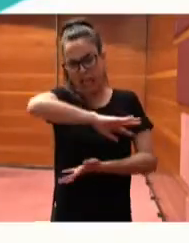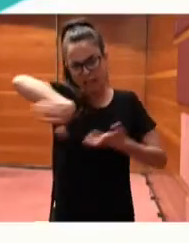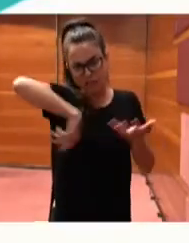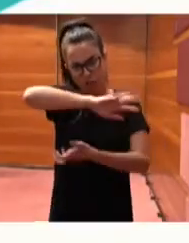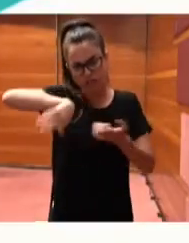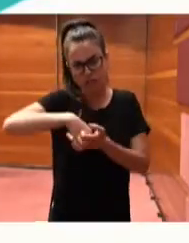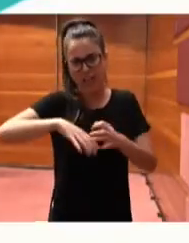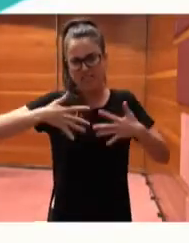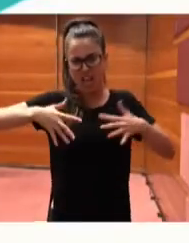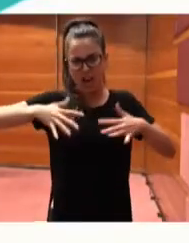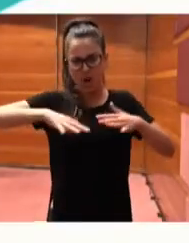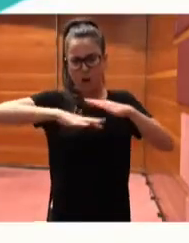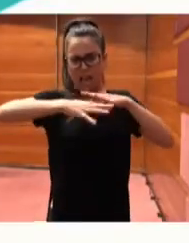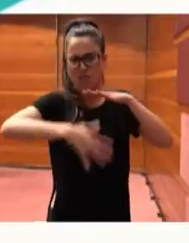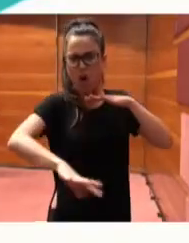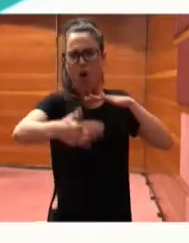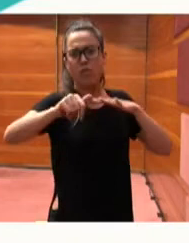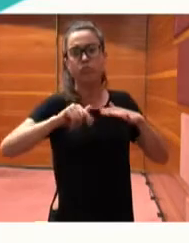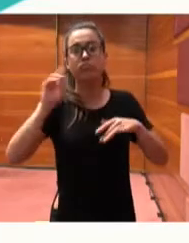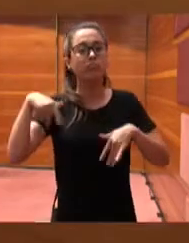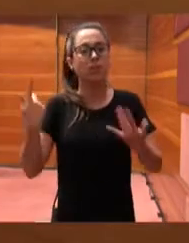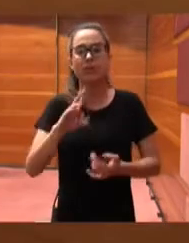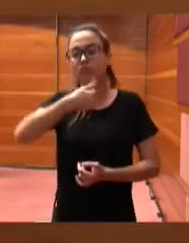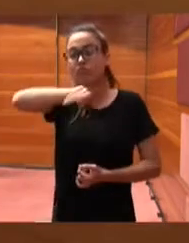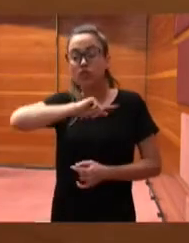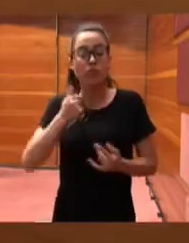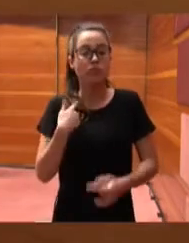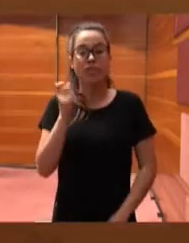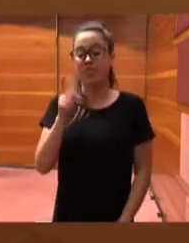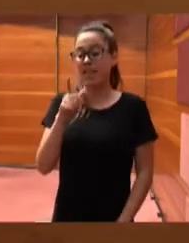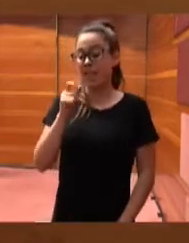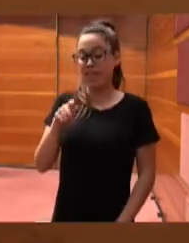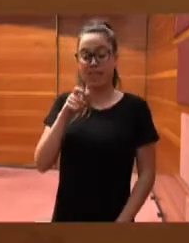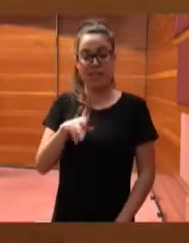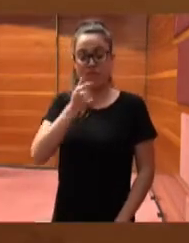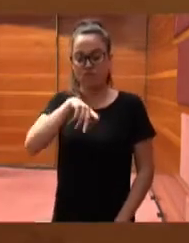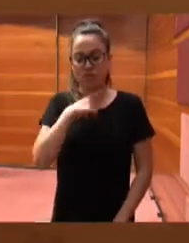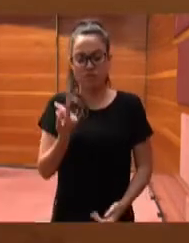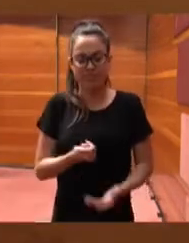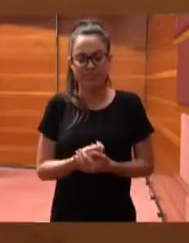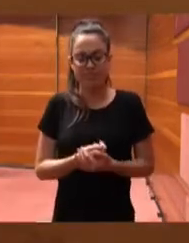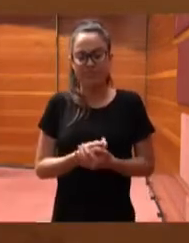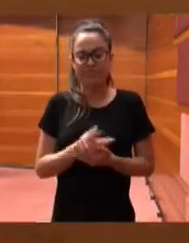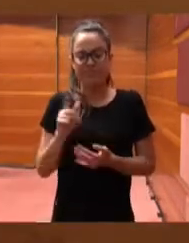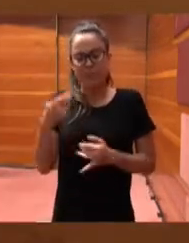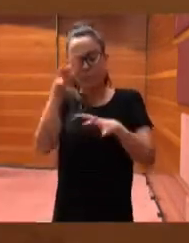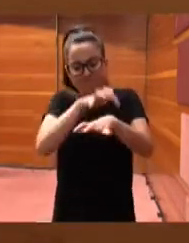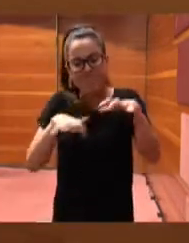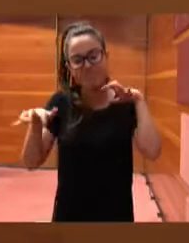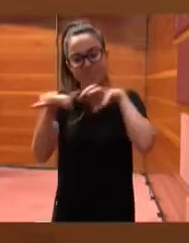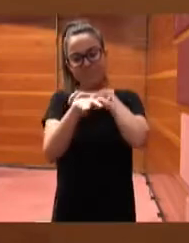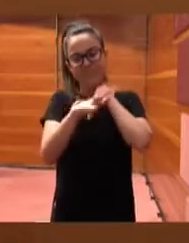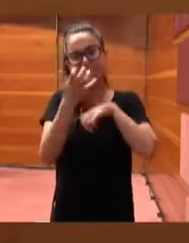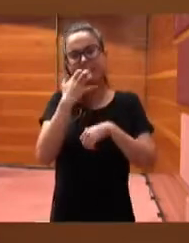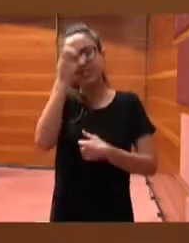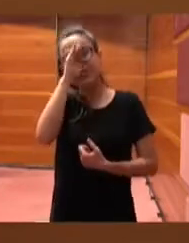terremoto, aunque sea en Haití, ponemos cara y ojos, nos identificamos, si somos padres nos ponemos en la piel